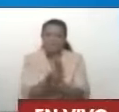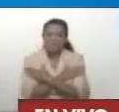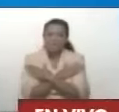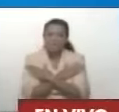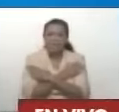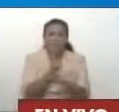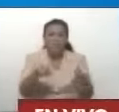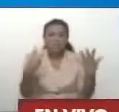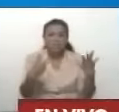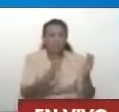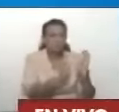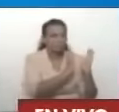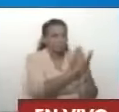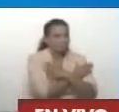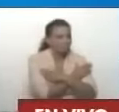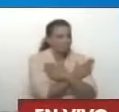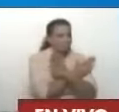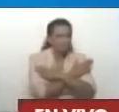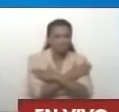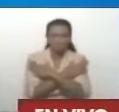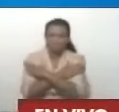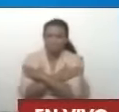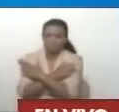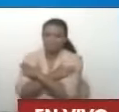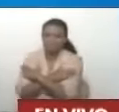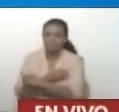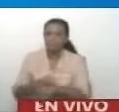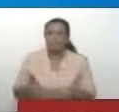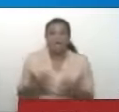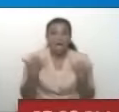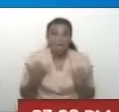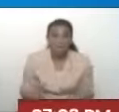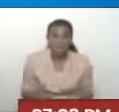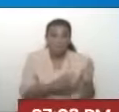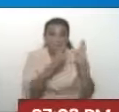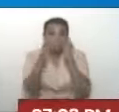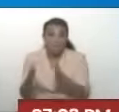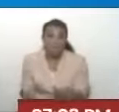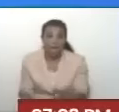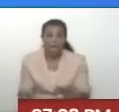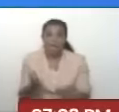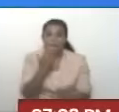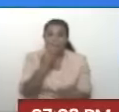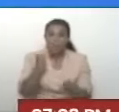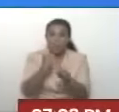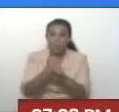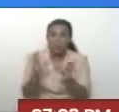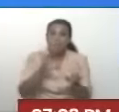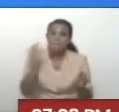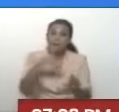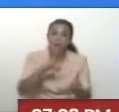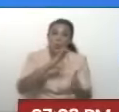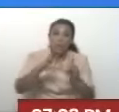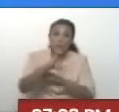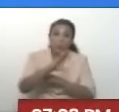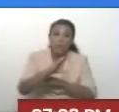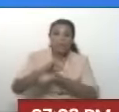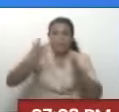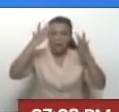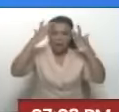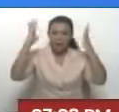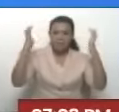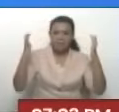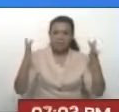Felicidades, muchachos, muchachas. Felicidades. Y ahora nos vamos a Con Maduro Más Cultura. Llegó el